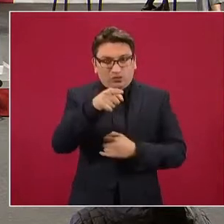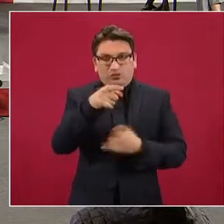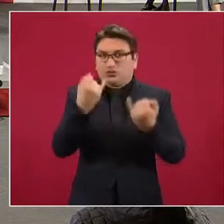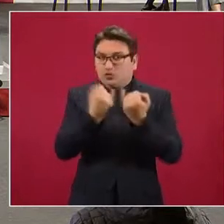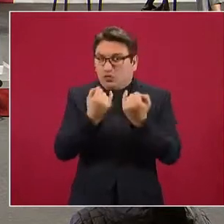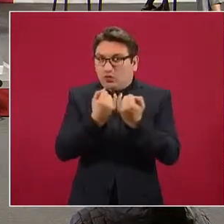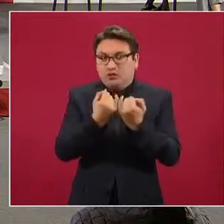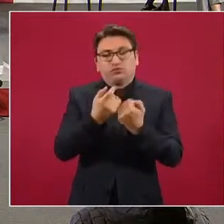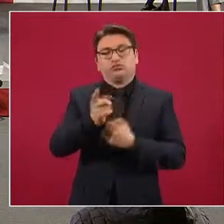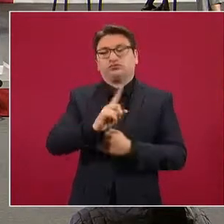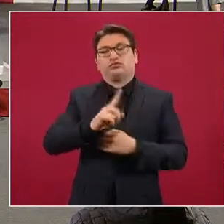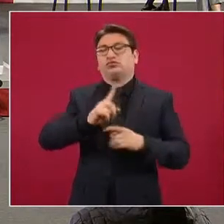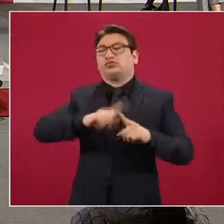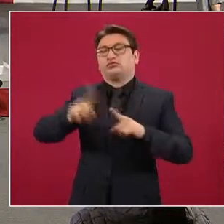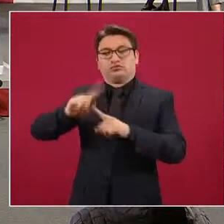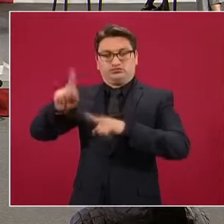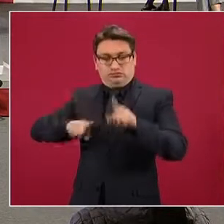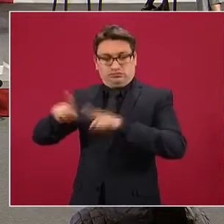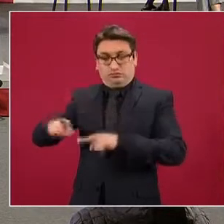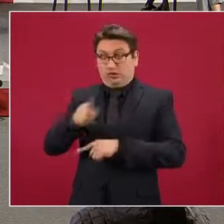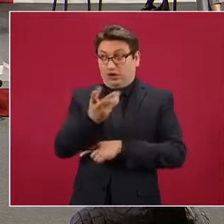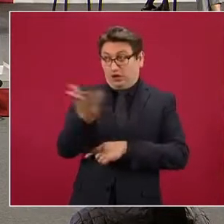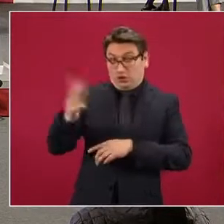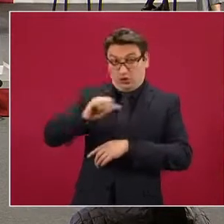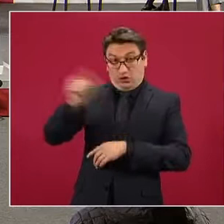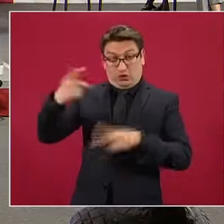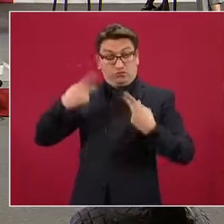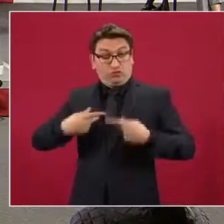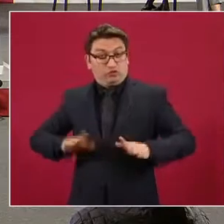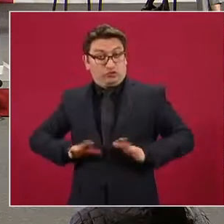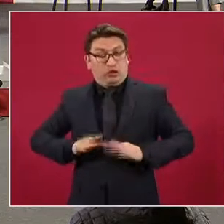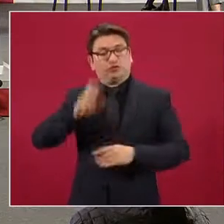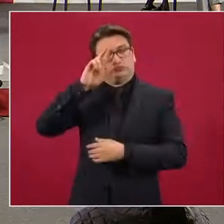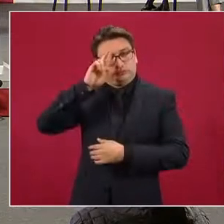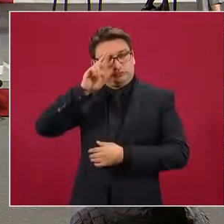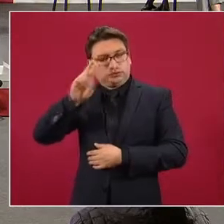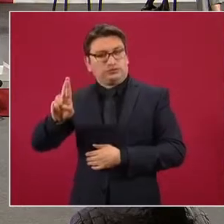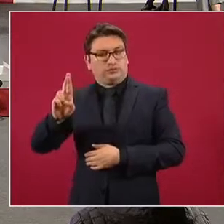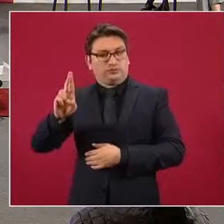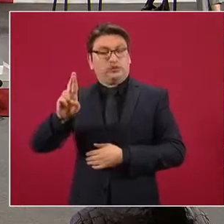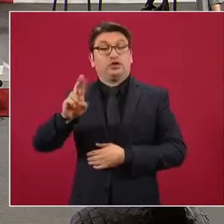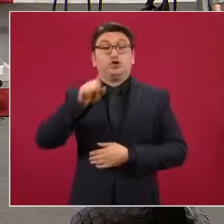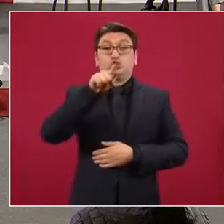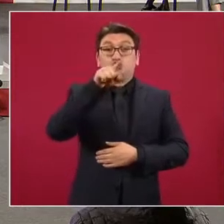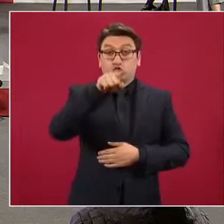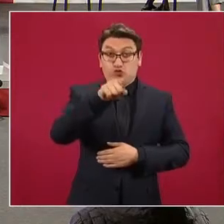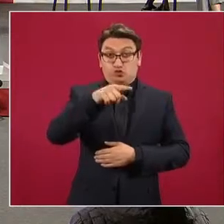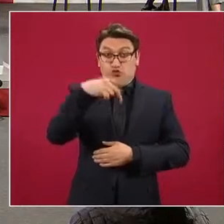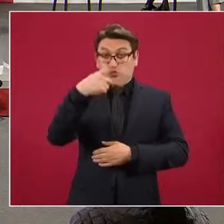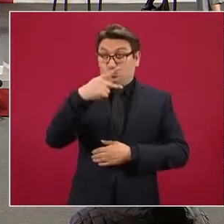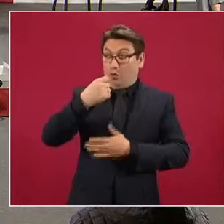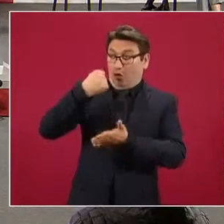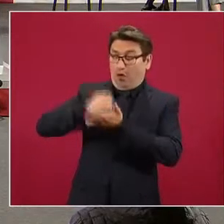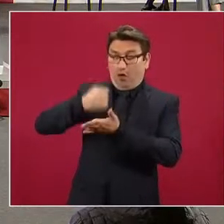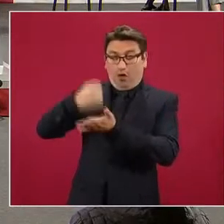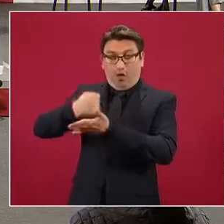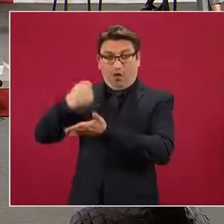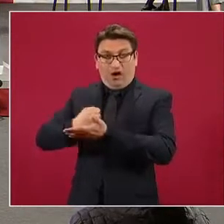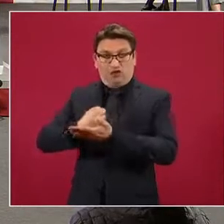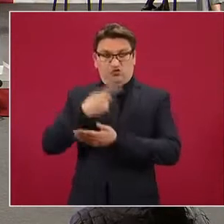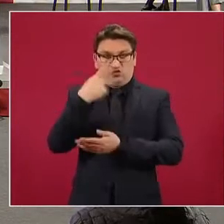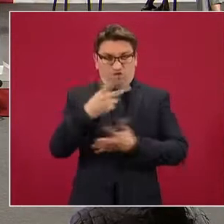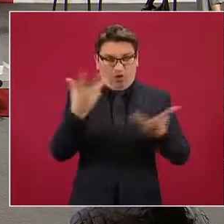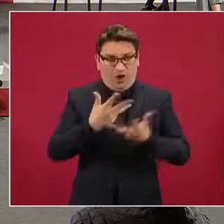que tú actúas. Respeta la forma de ser de los otros y no pretendas imponerles tus